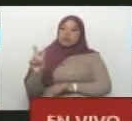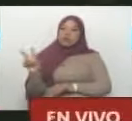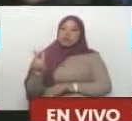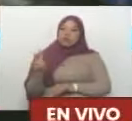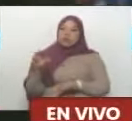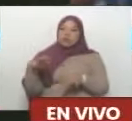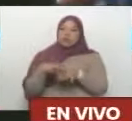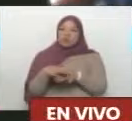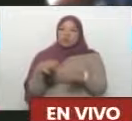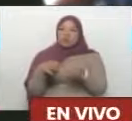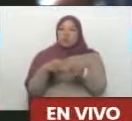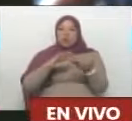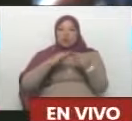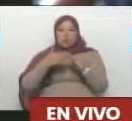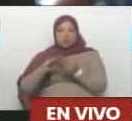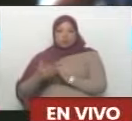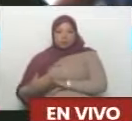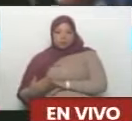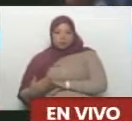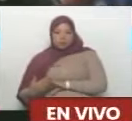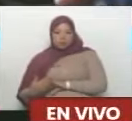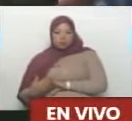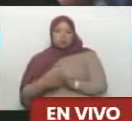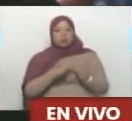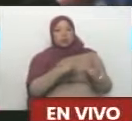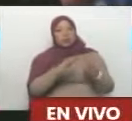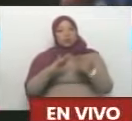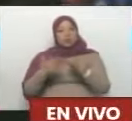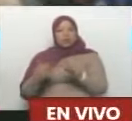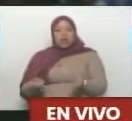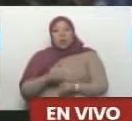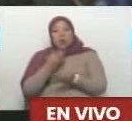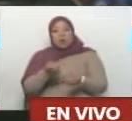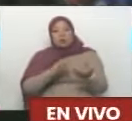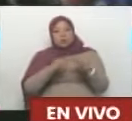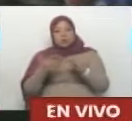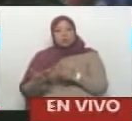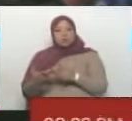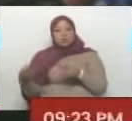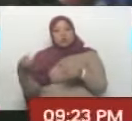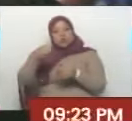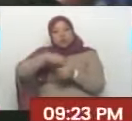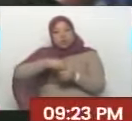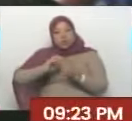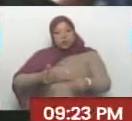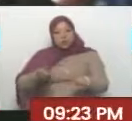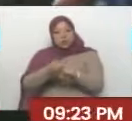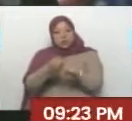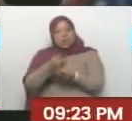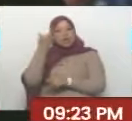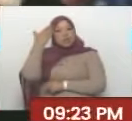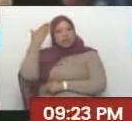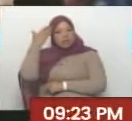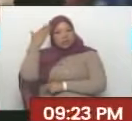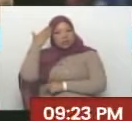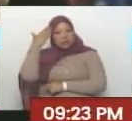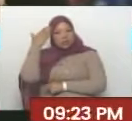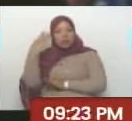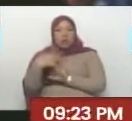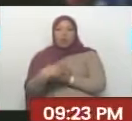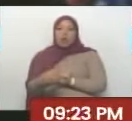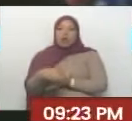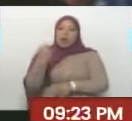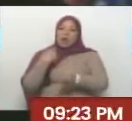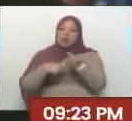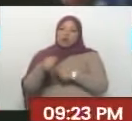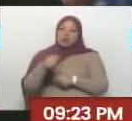de los miembros de esa comunidad, organizados en consejos comunitarios y en núcleos de iniciación de saberes. Y ese es el ejemplo que